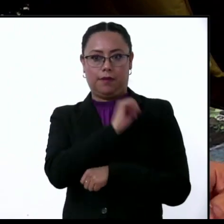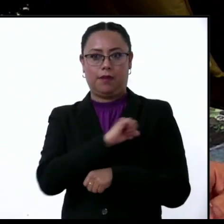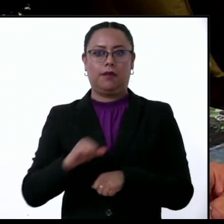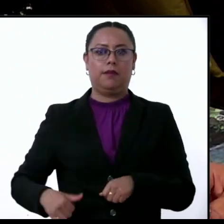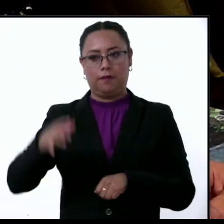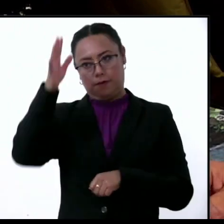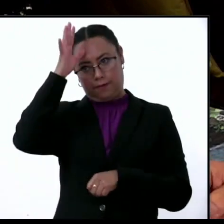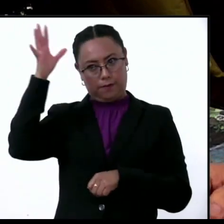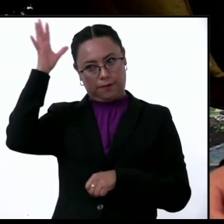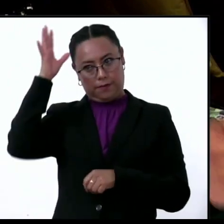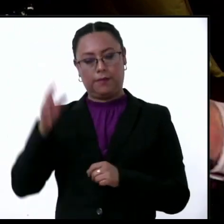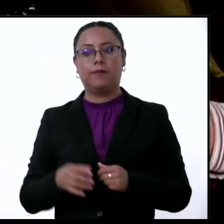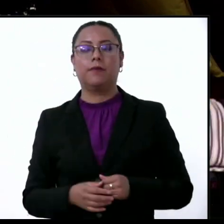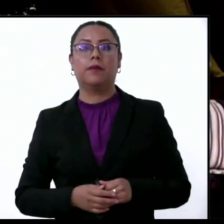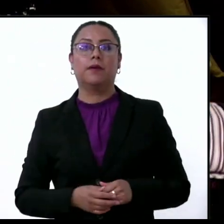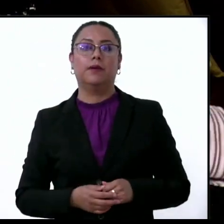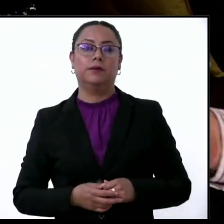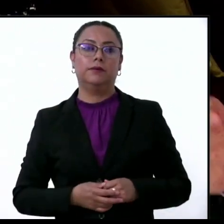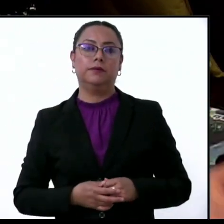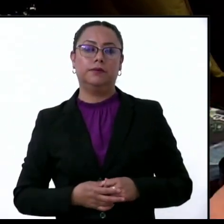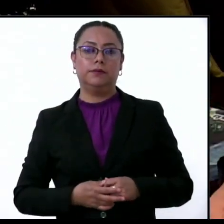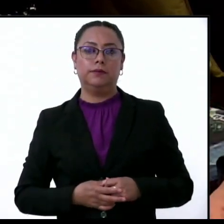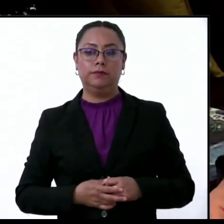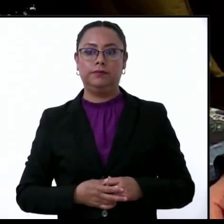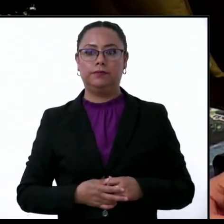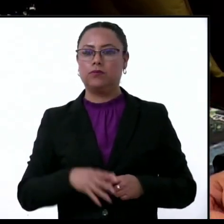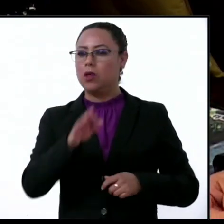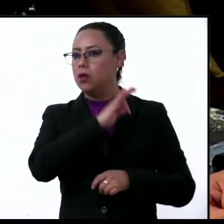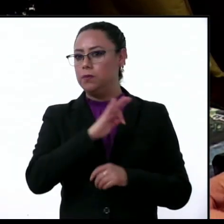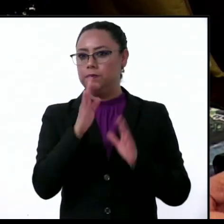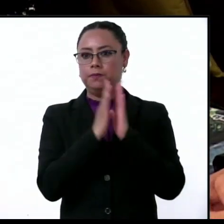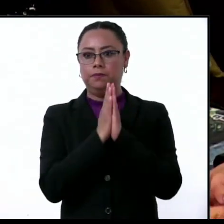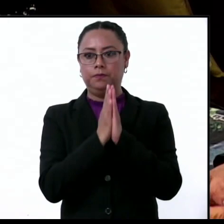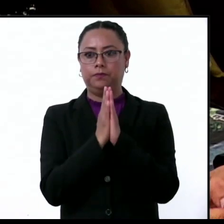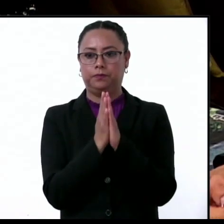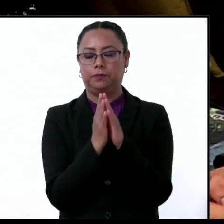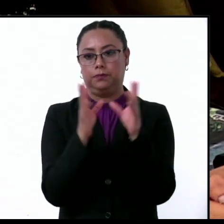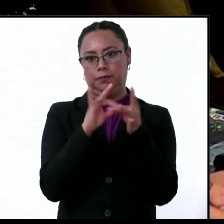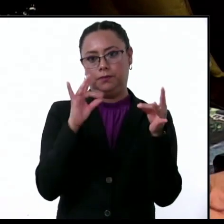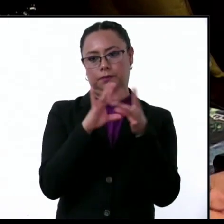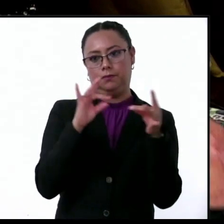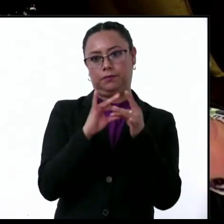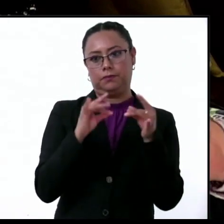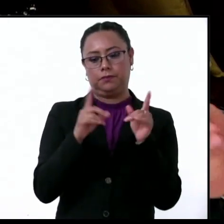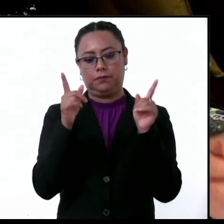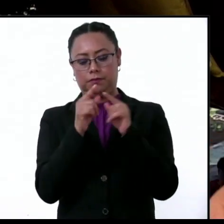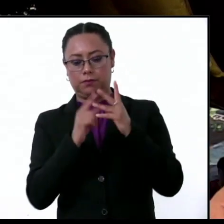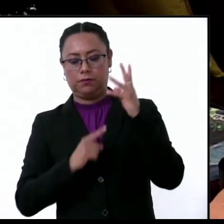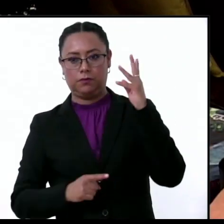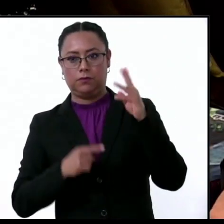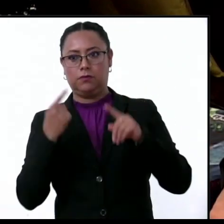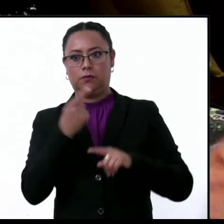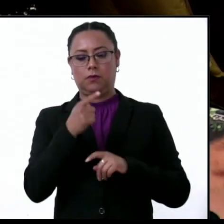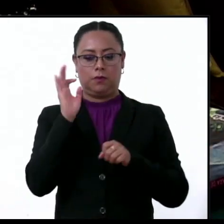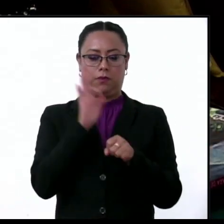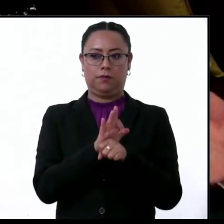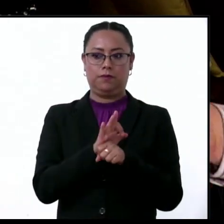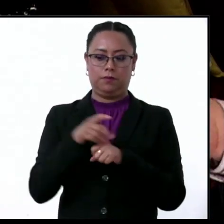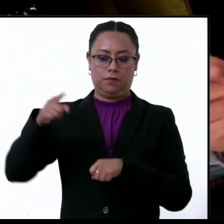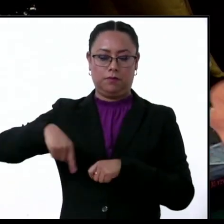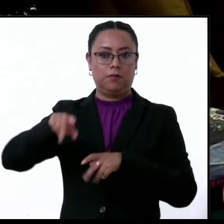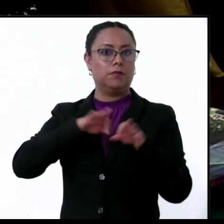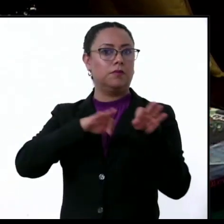Cuauhtémoc. Quisiera que nos comentara un poco cuál ha sido el alcance en la defensa de estos trabajadores. Me parece un